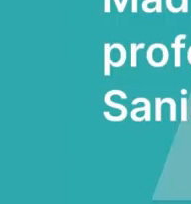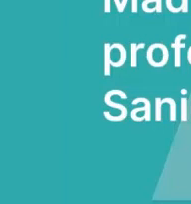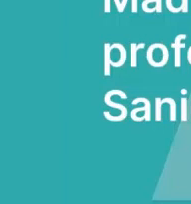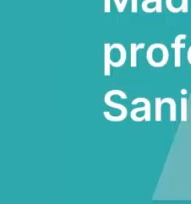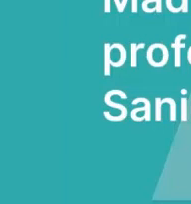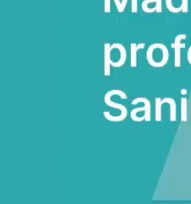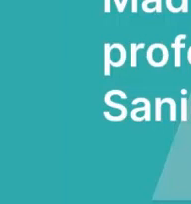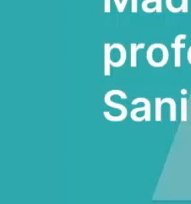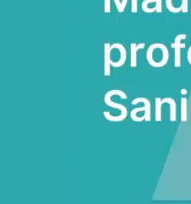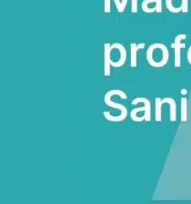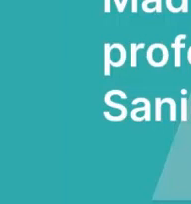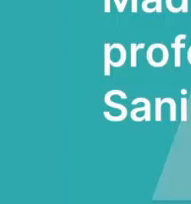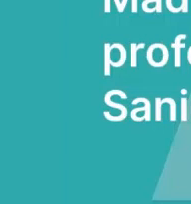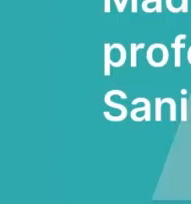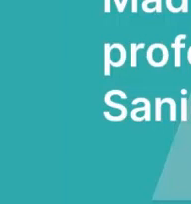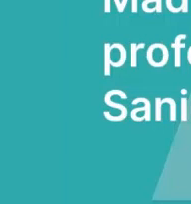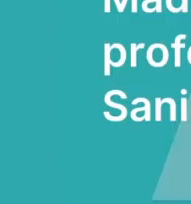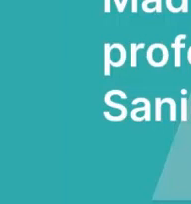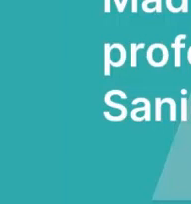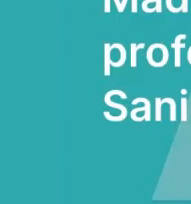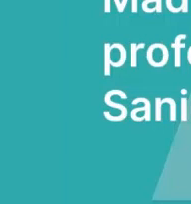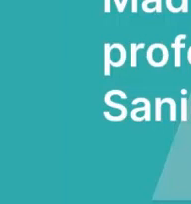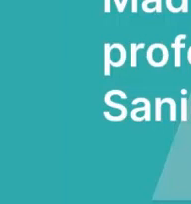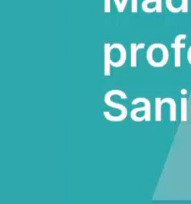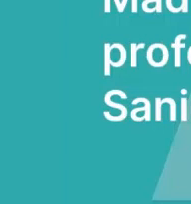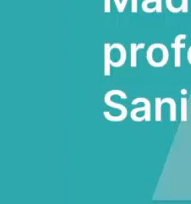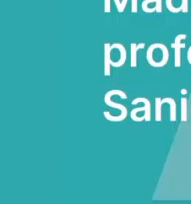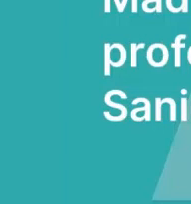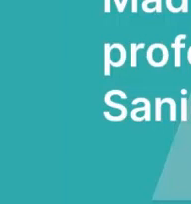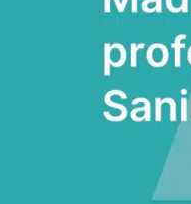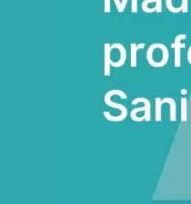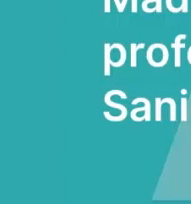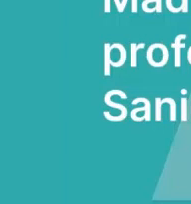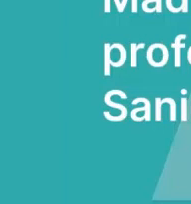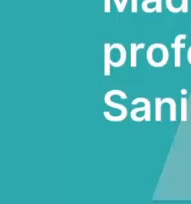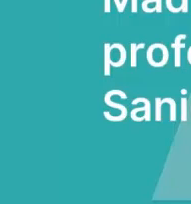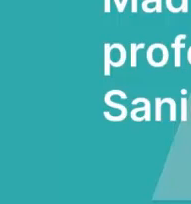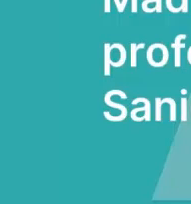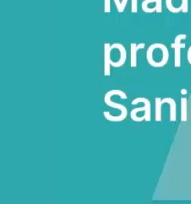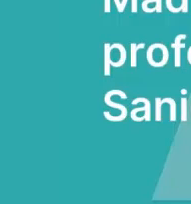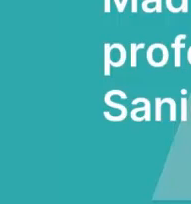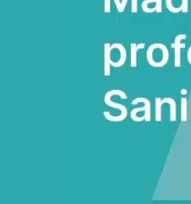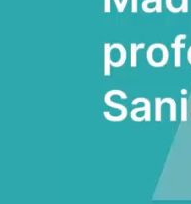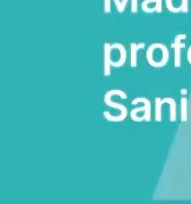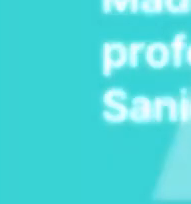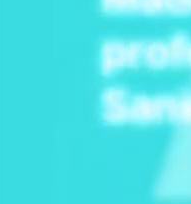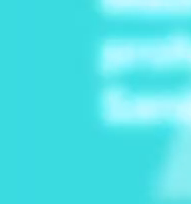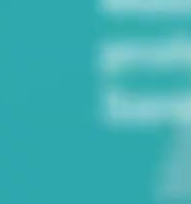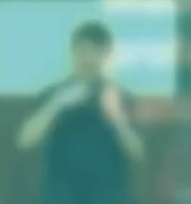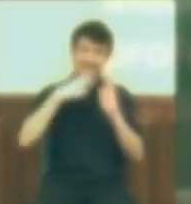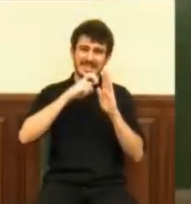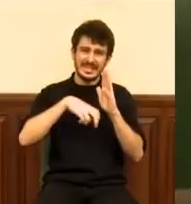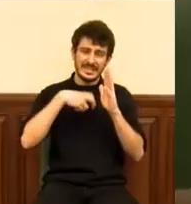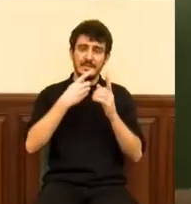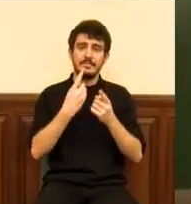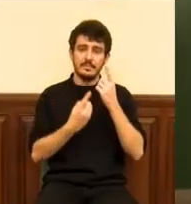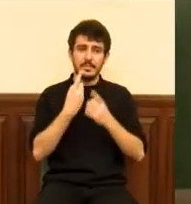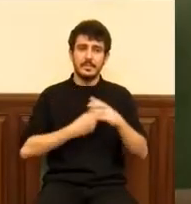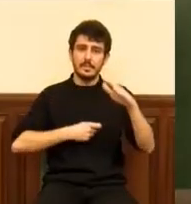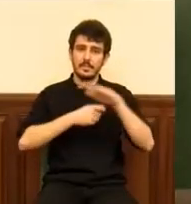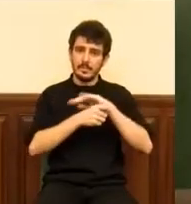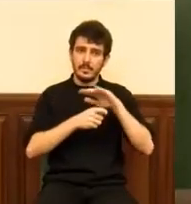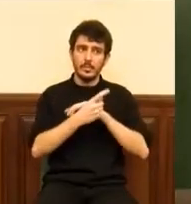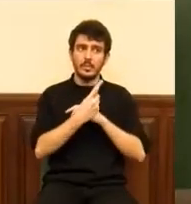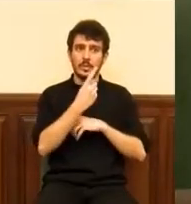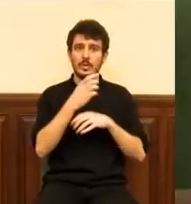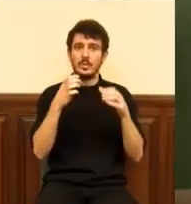Voy a empezar comentando, se han presentado a esta moción varias enmiendas, una por parte del Partido Popular, que